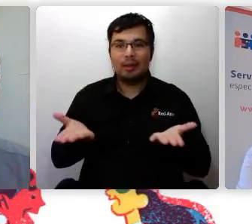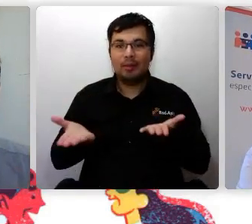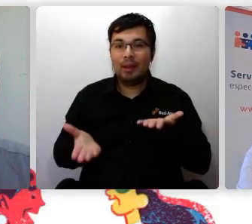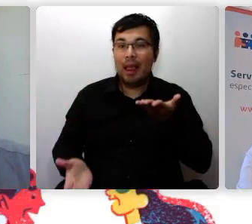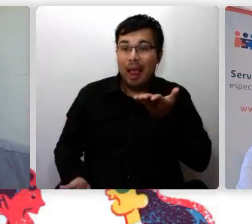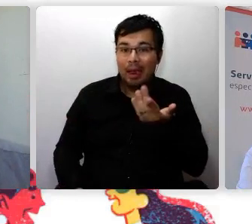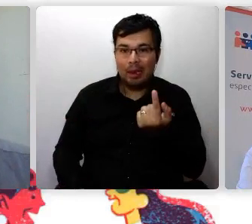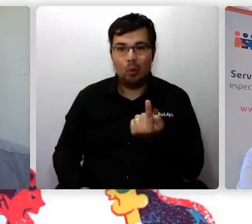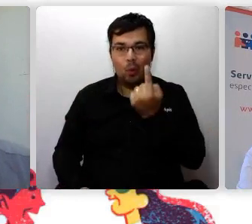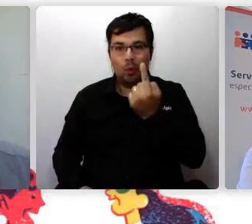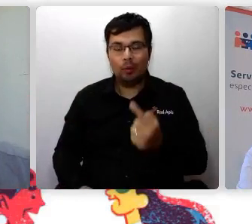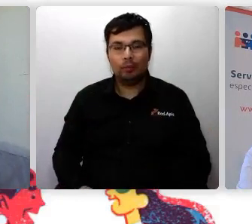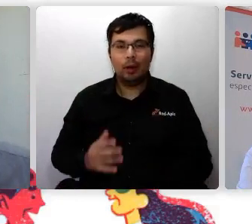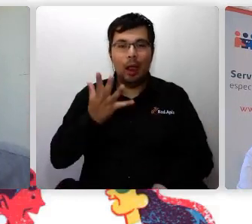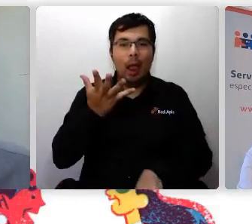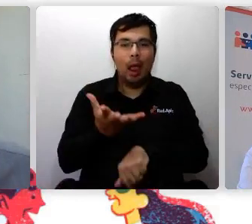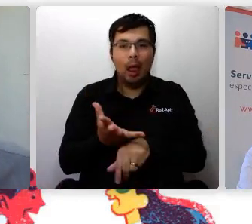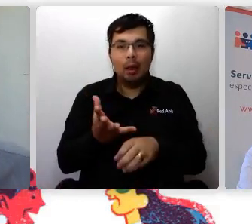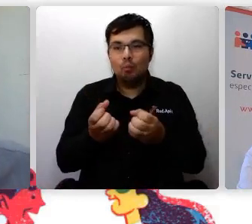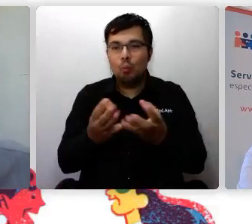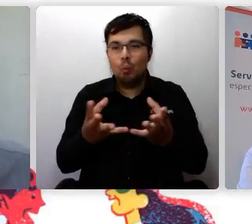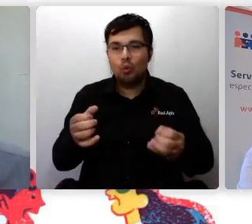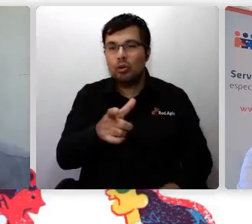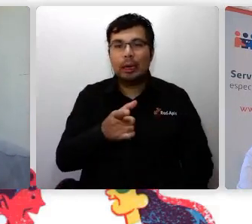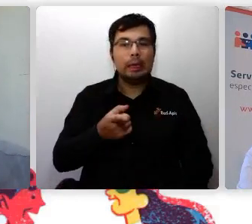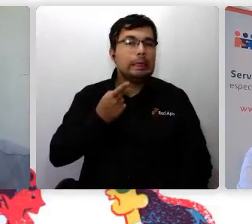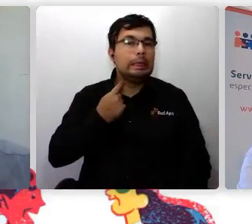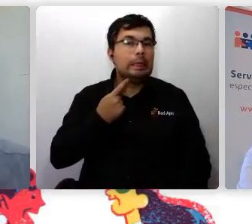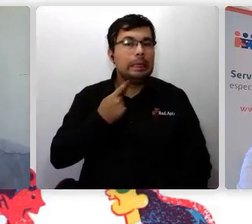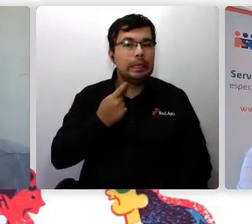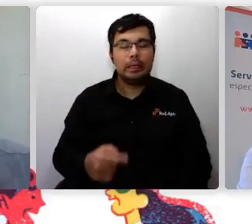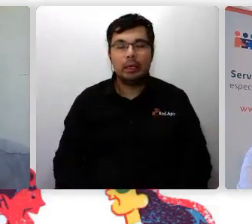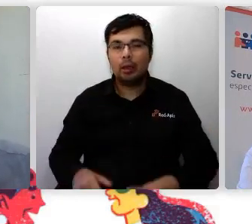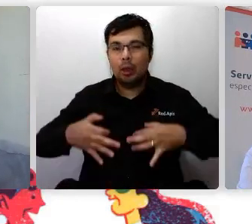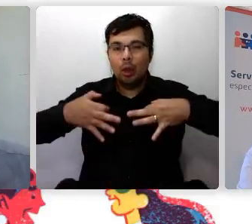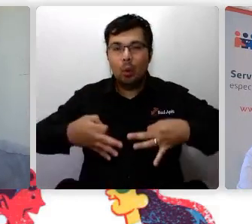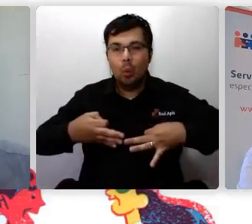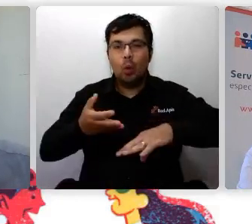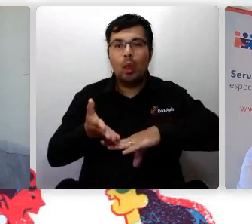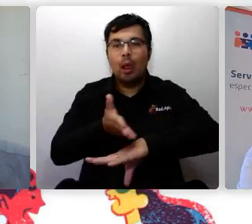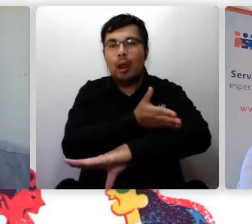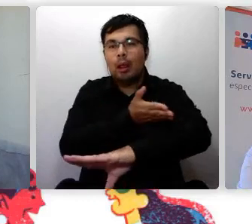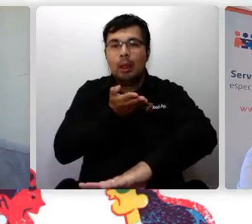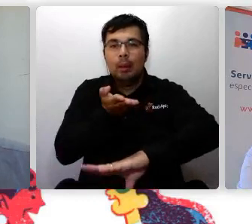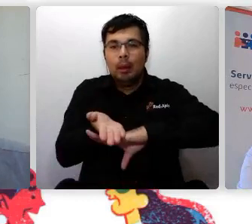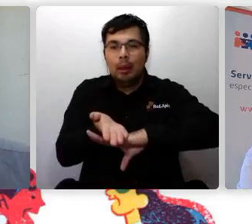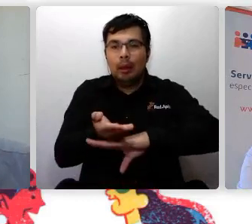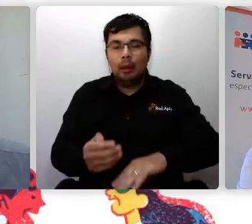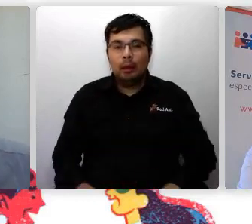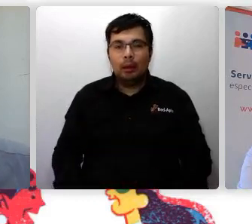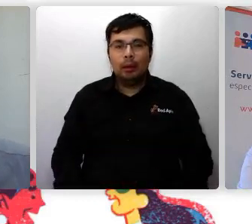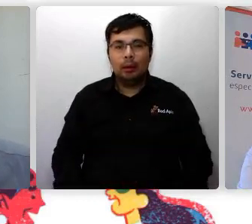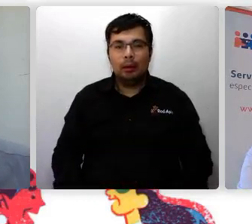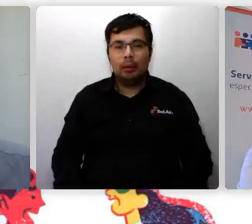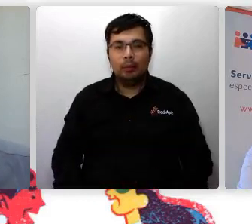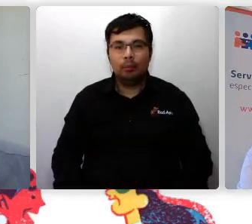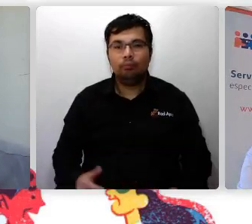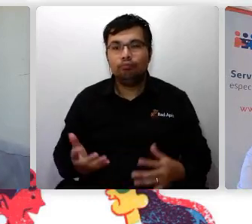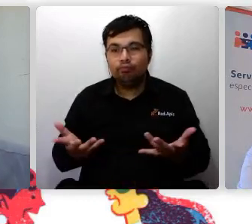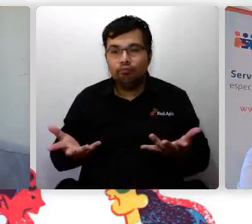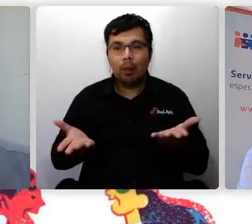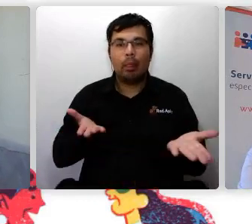vista de que hay mucho interés de poder justamente solicitar la solicitud, valga la redundancia,